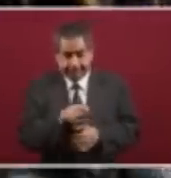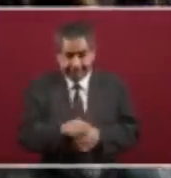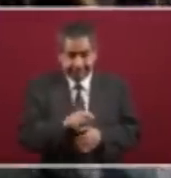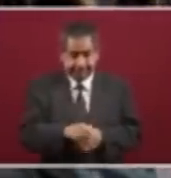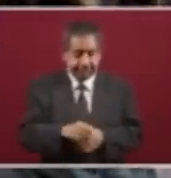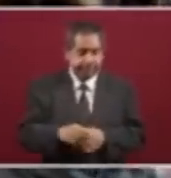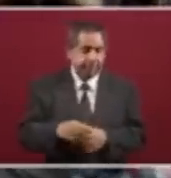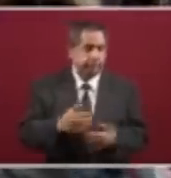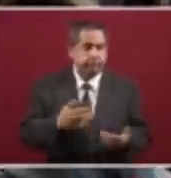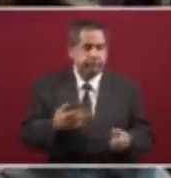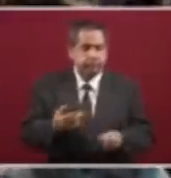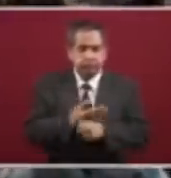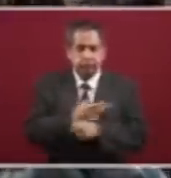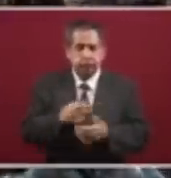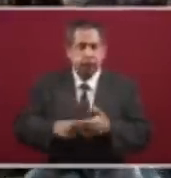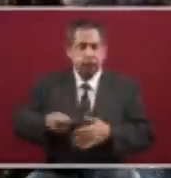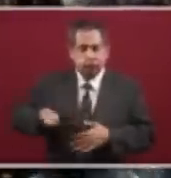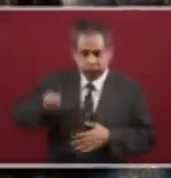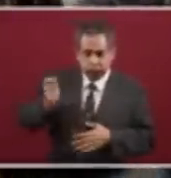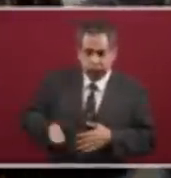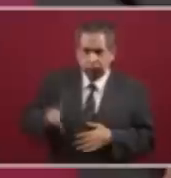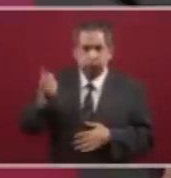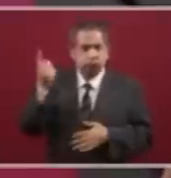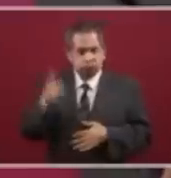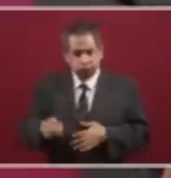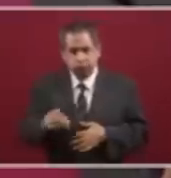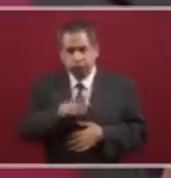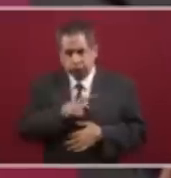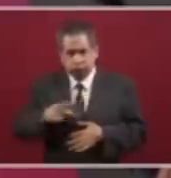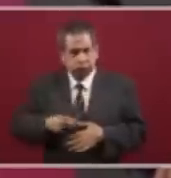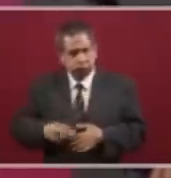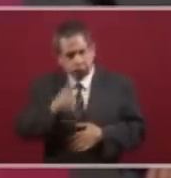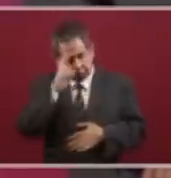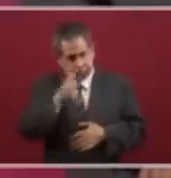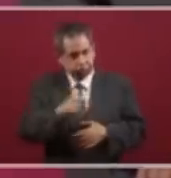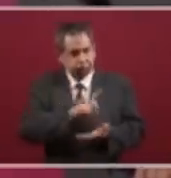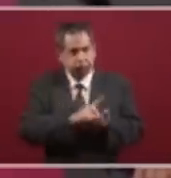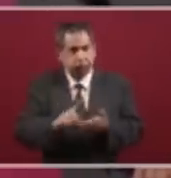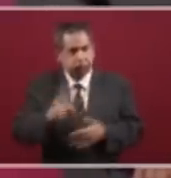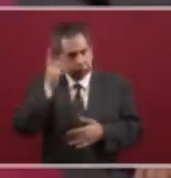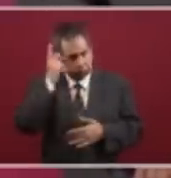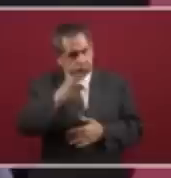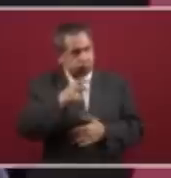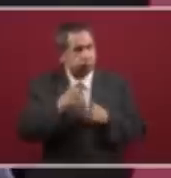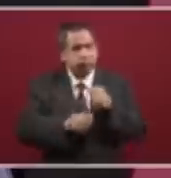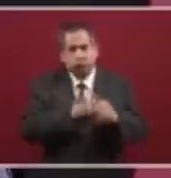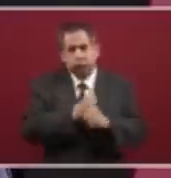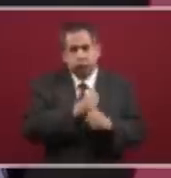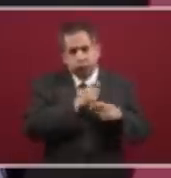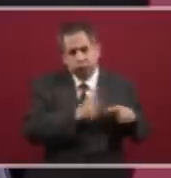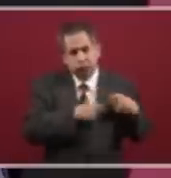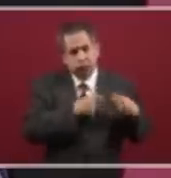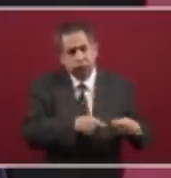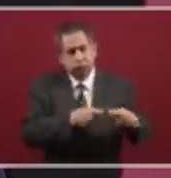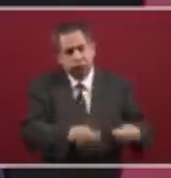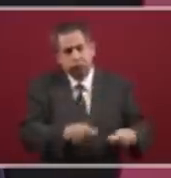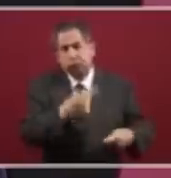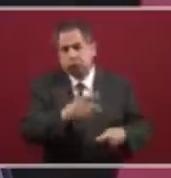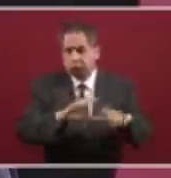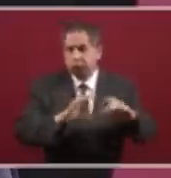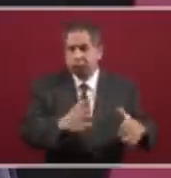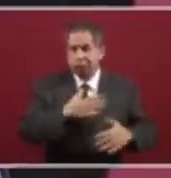la justicia ha ordenado que se respete el derecho a las tierras y la posesión histórica de nuestra comunidad